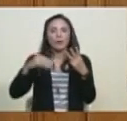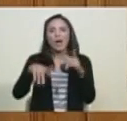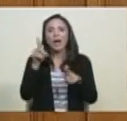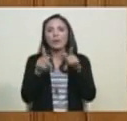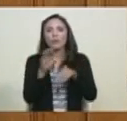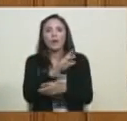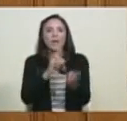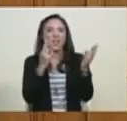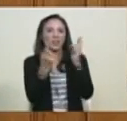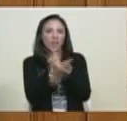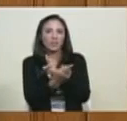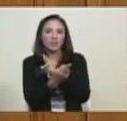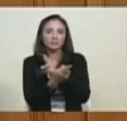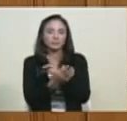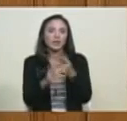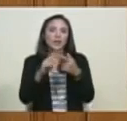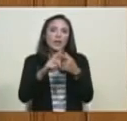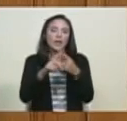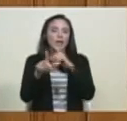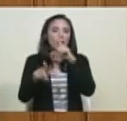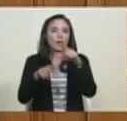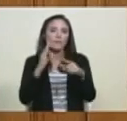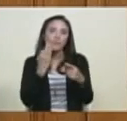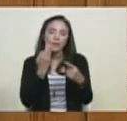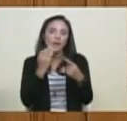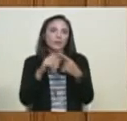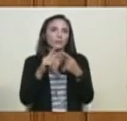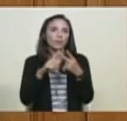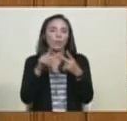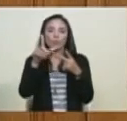las llaman? Las redes de Facebook, los que